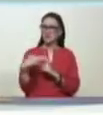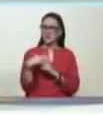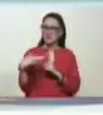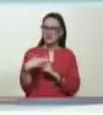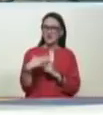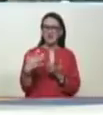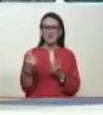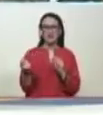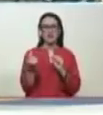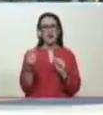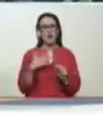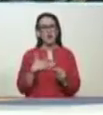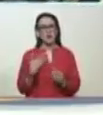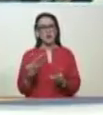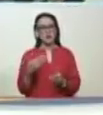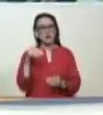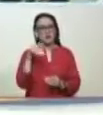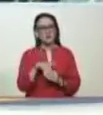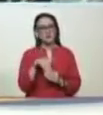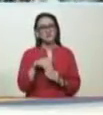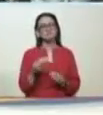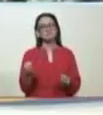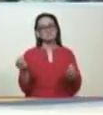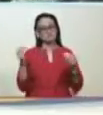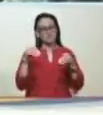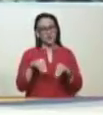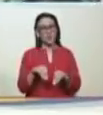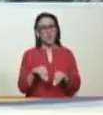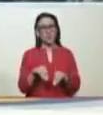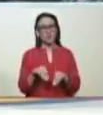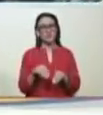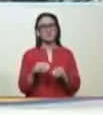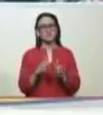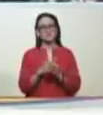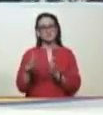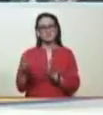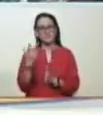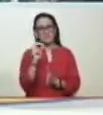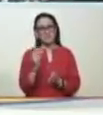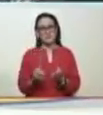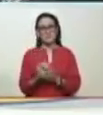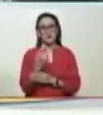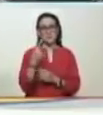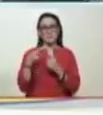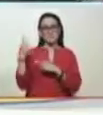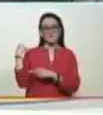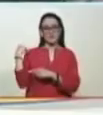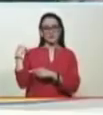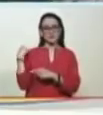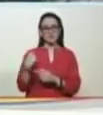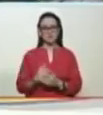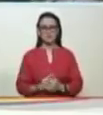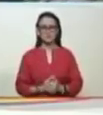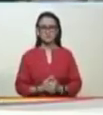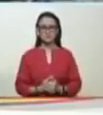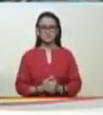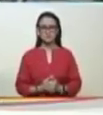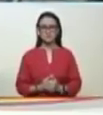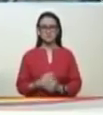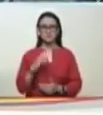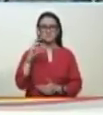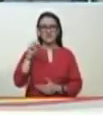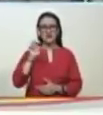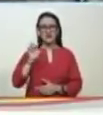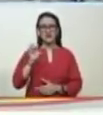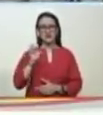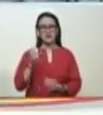diálogo y a la propia elección se acordó realizarla el 20 de mayo pasado. El Poder Electoral